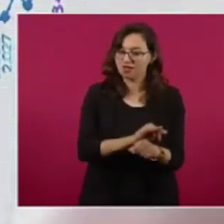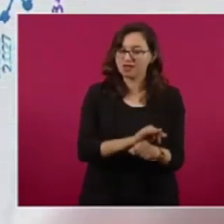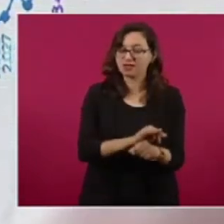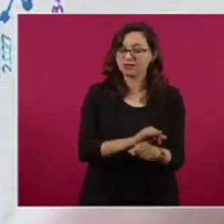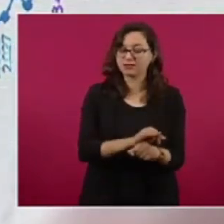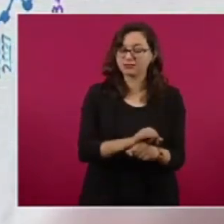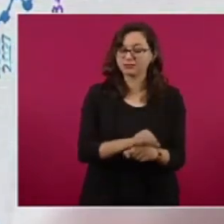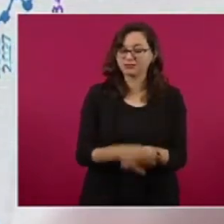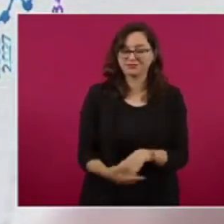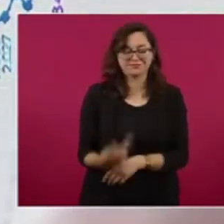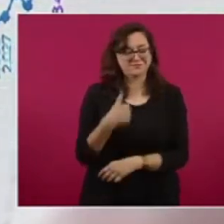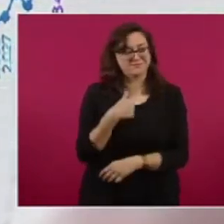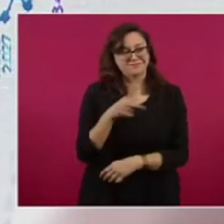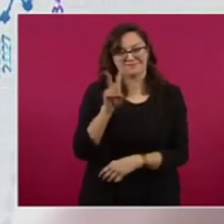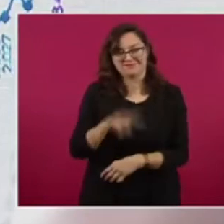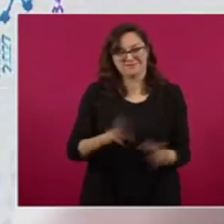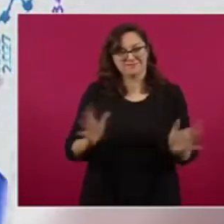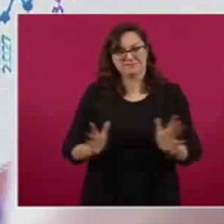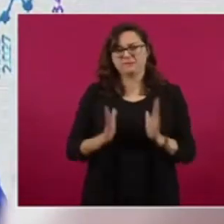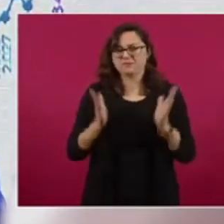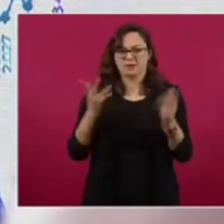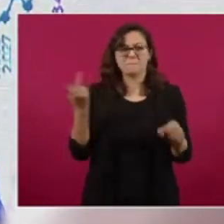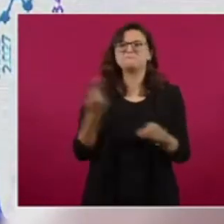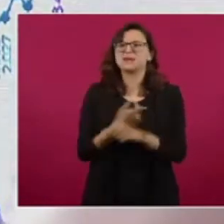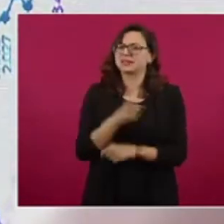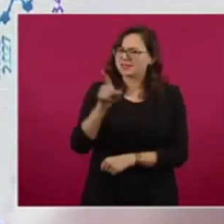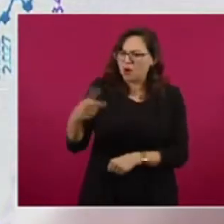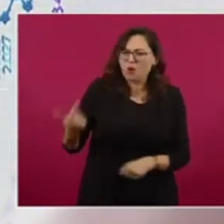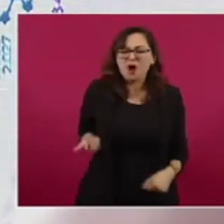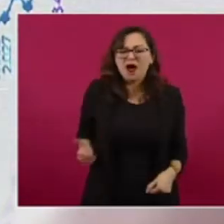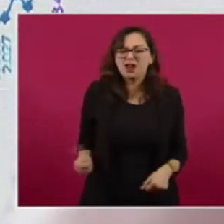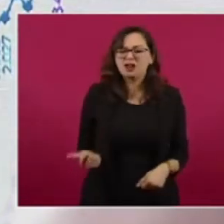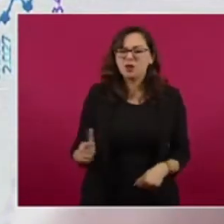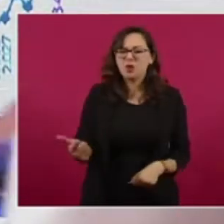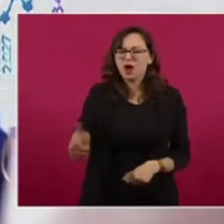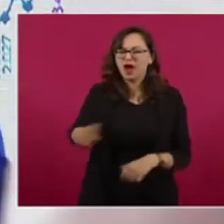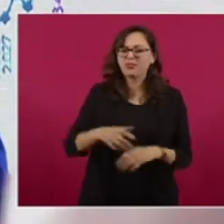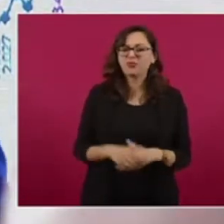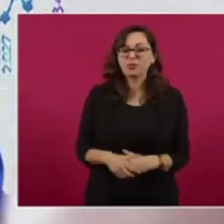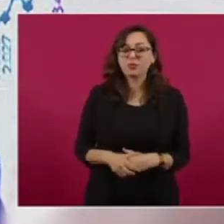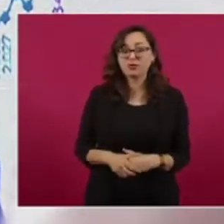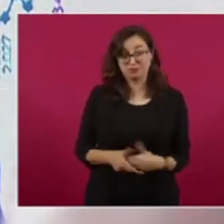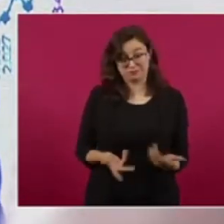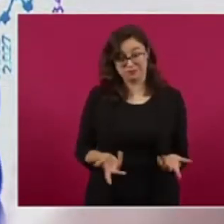A mí me llama mucho la atención lo de Guanajuato, para hablar